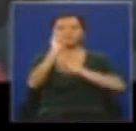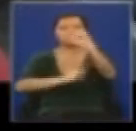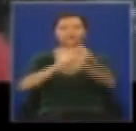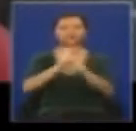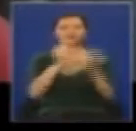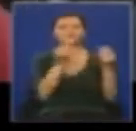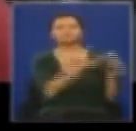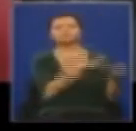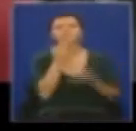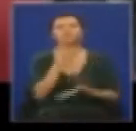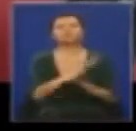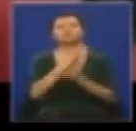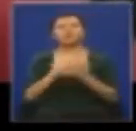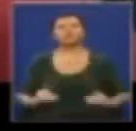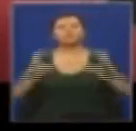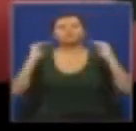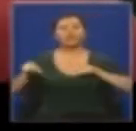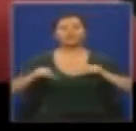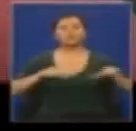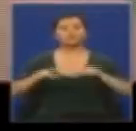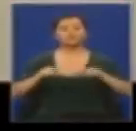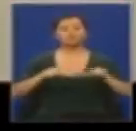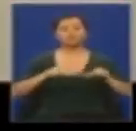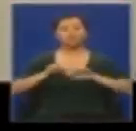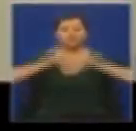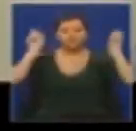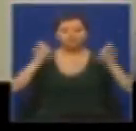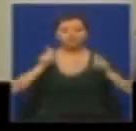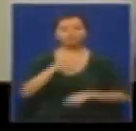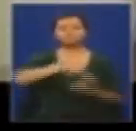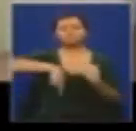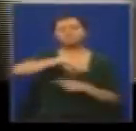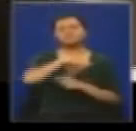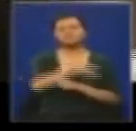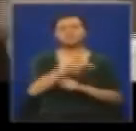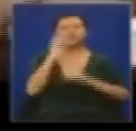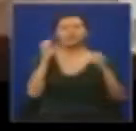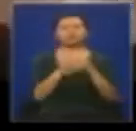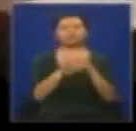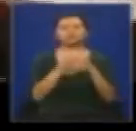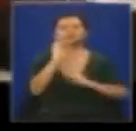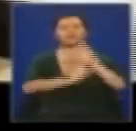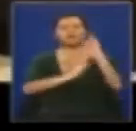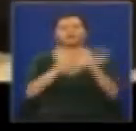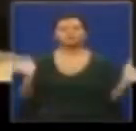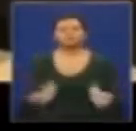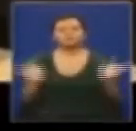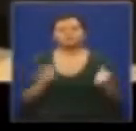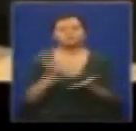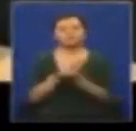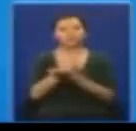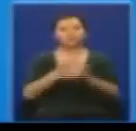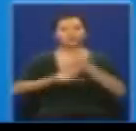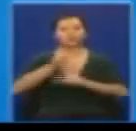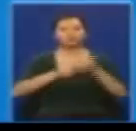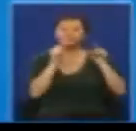la Escuela de Posgrado en Administración de Empresas, SPAE, por parte de la Asociación Internacional para el Fomento de las Escuelas de